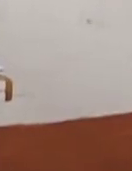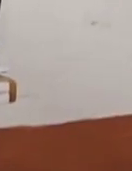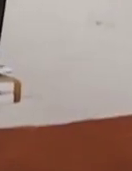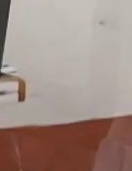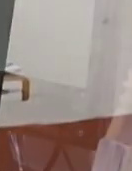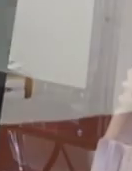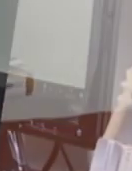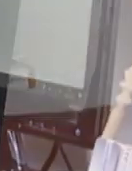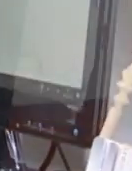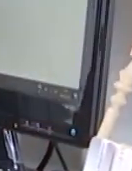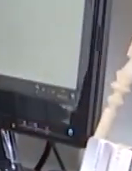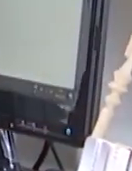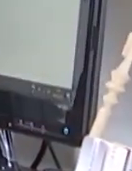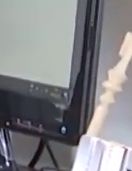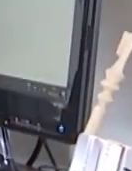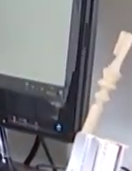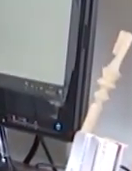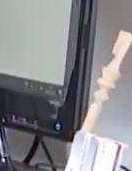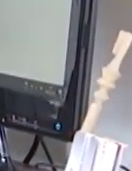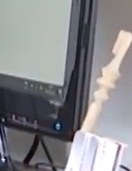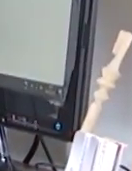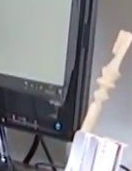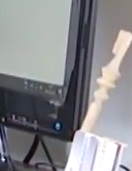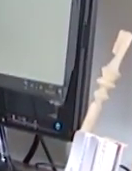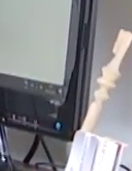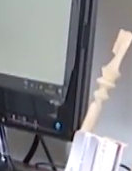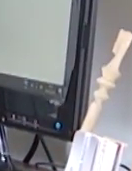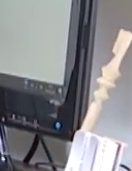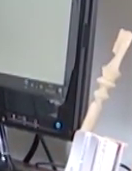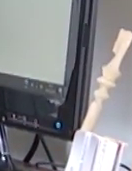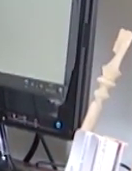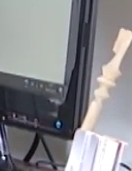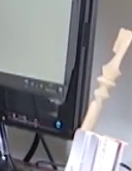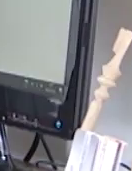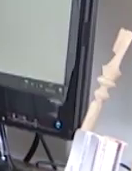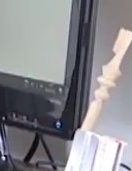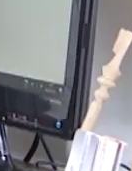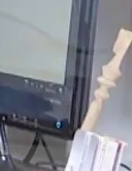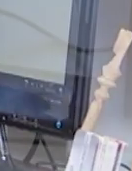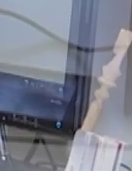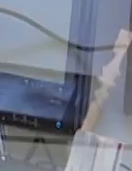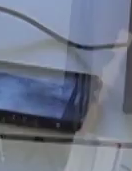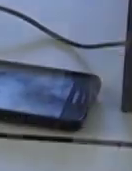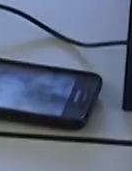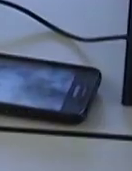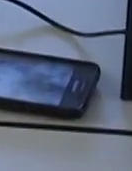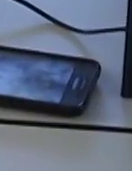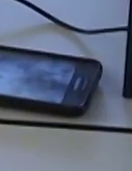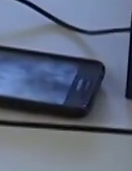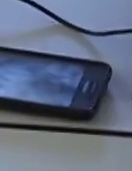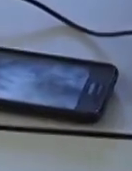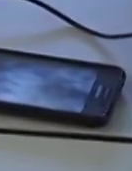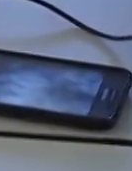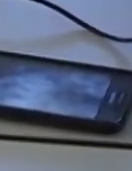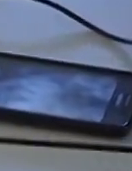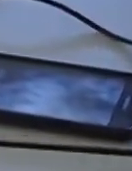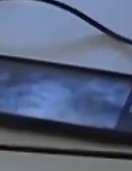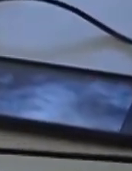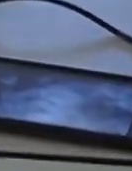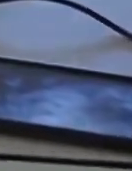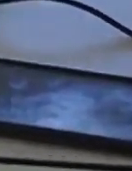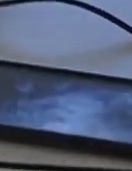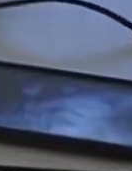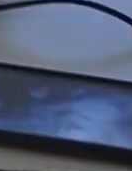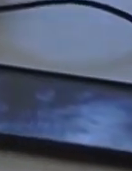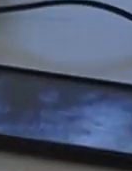comentamos que es importante que no comparta usted sus datos personales y por supuesto tener siempre a